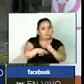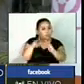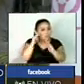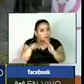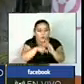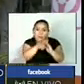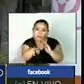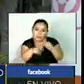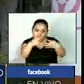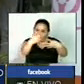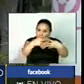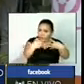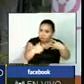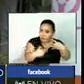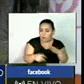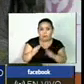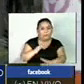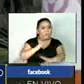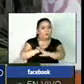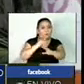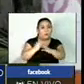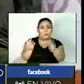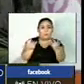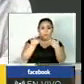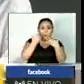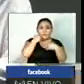las medidas para evitar más contagios.